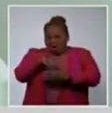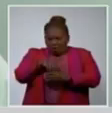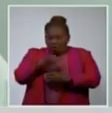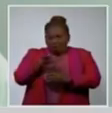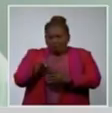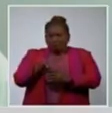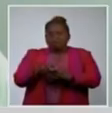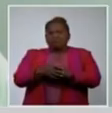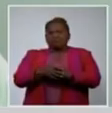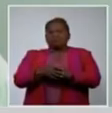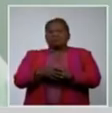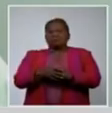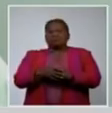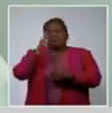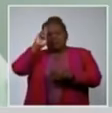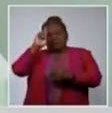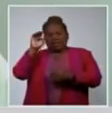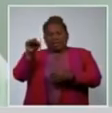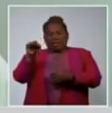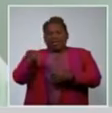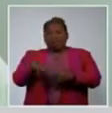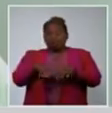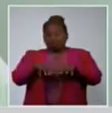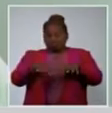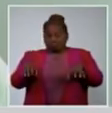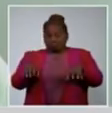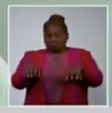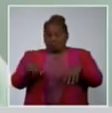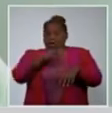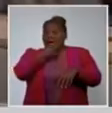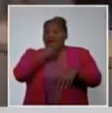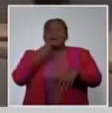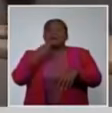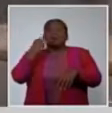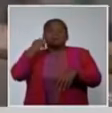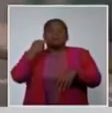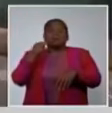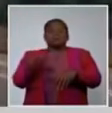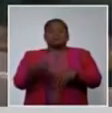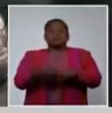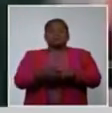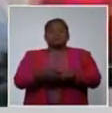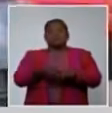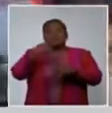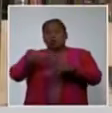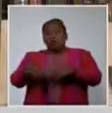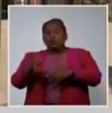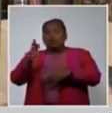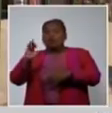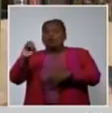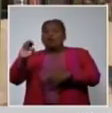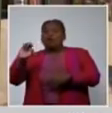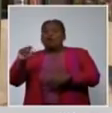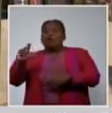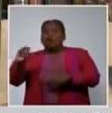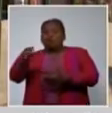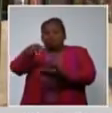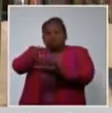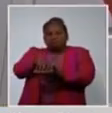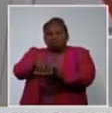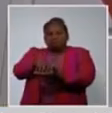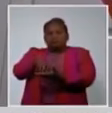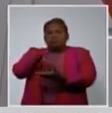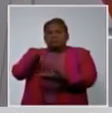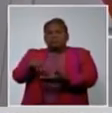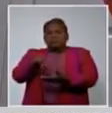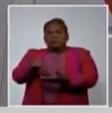también en el centro de aliento del arroz de matiz comprendo tratamiento con protocolo el otro es foco epidémico institucional se confirme en el sistema